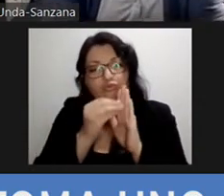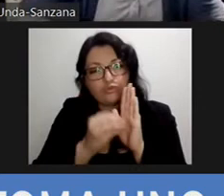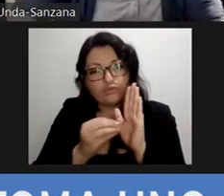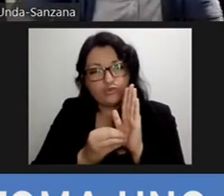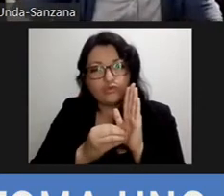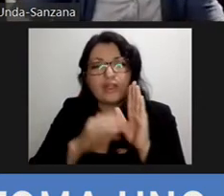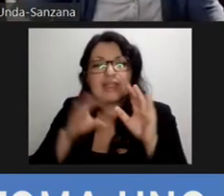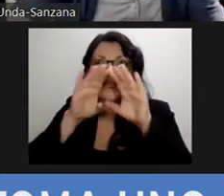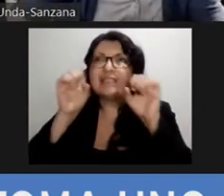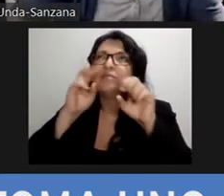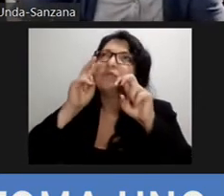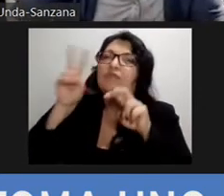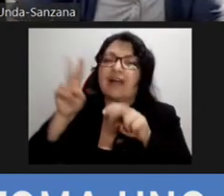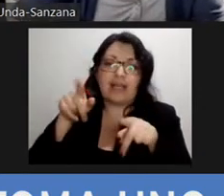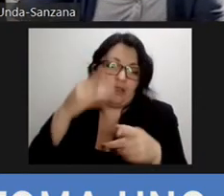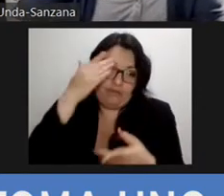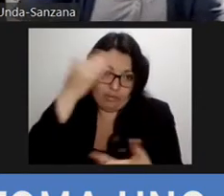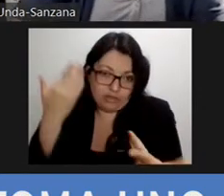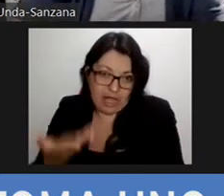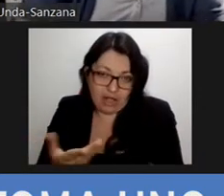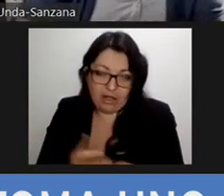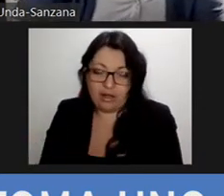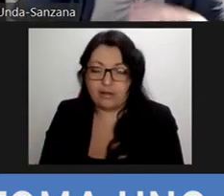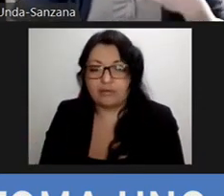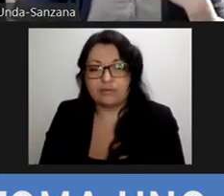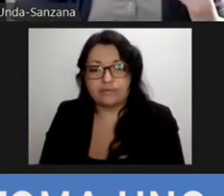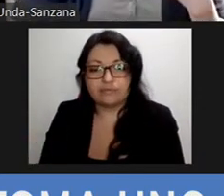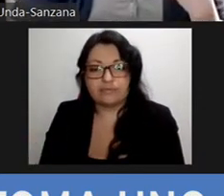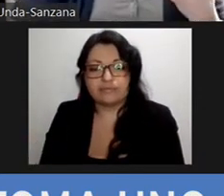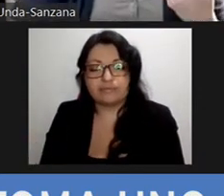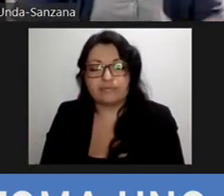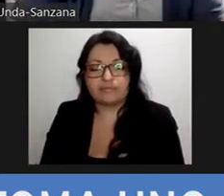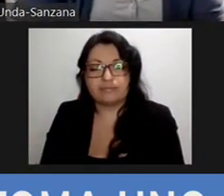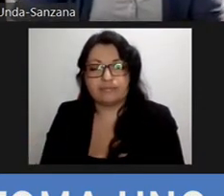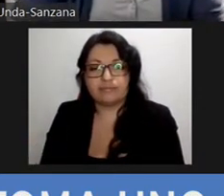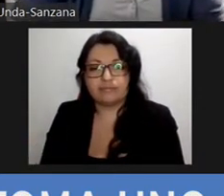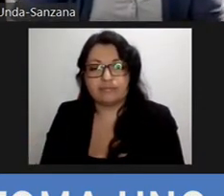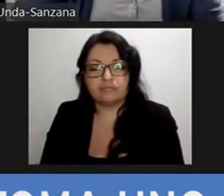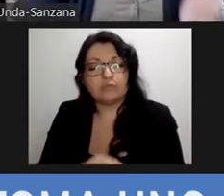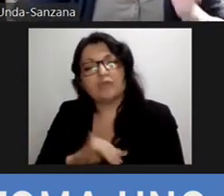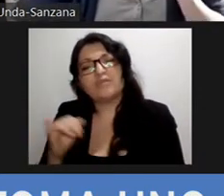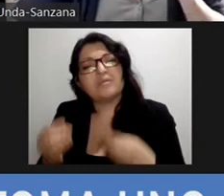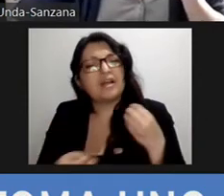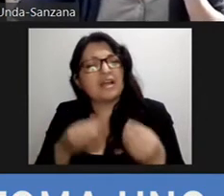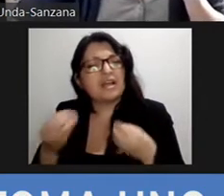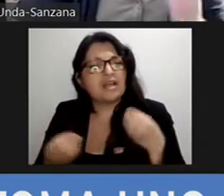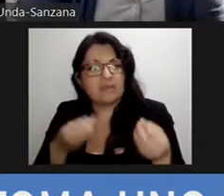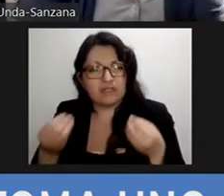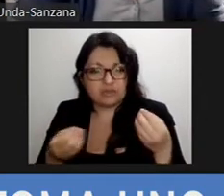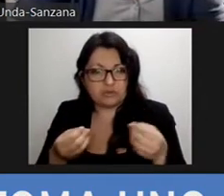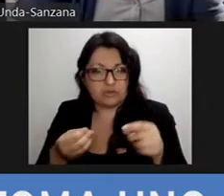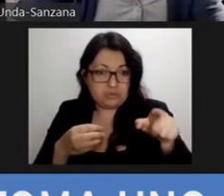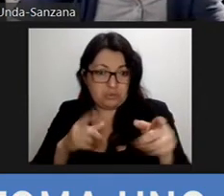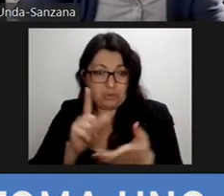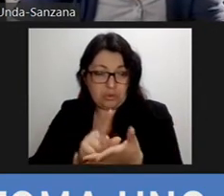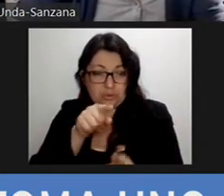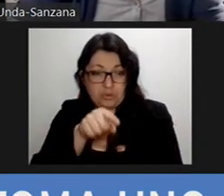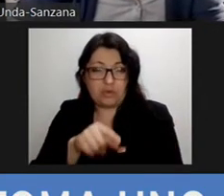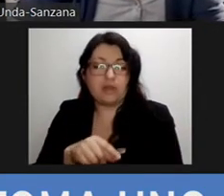espectral por el cual ella es famosa. Ok, ¿qué pasó con la estación Boyden? La estación